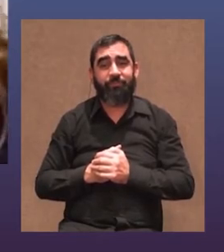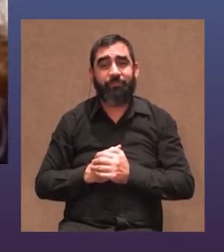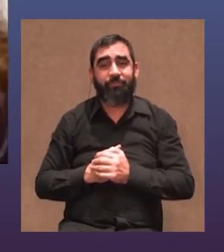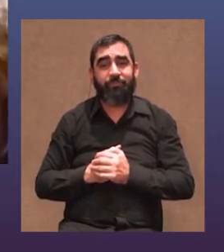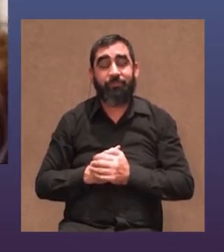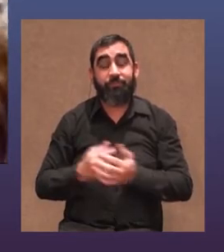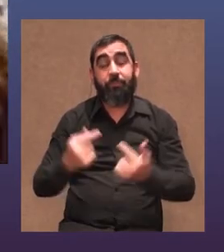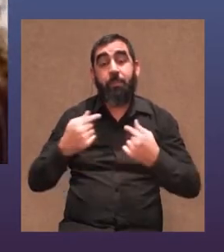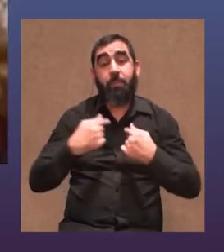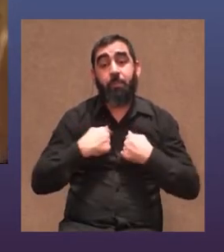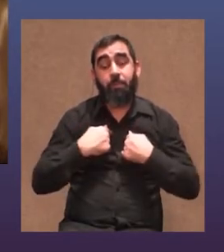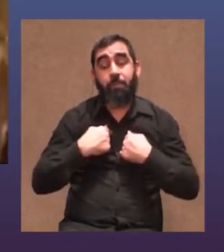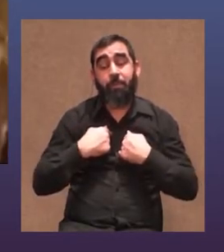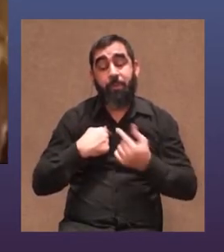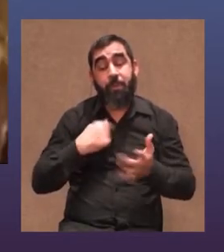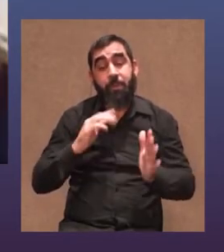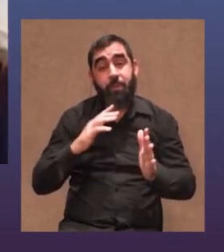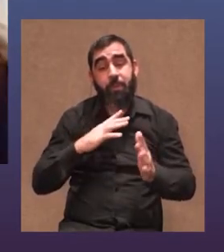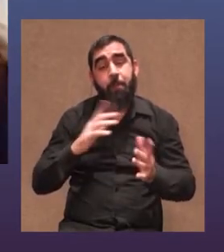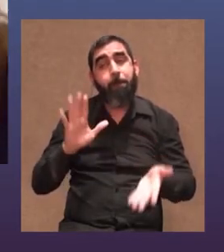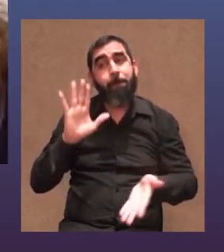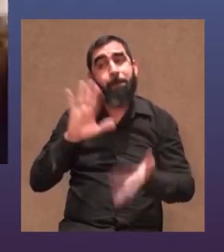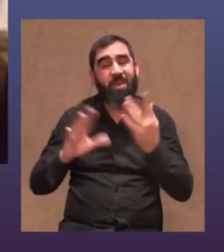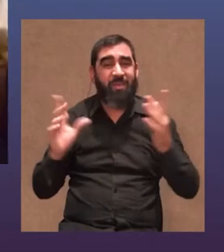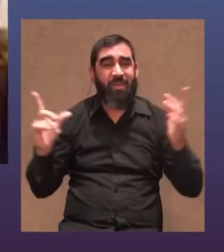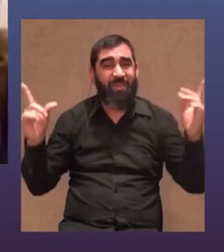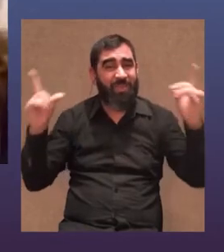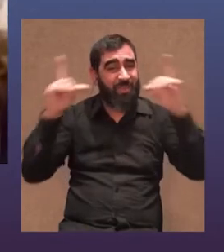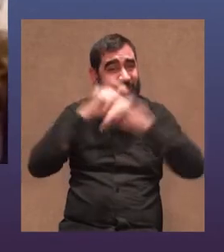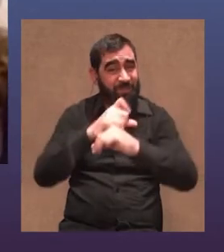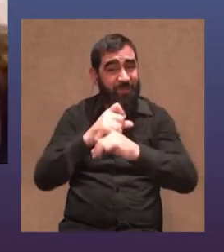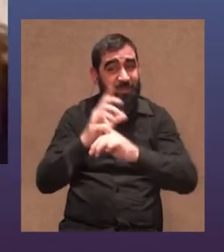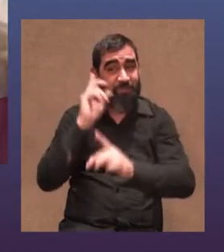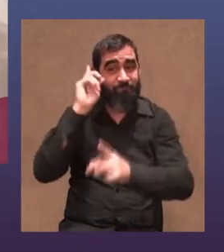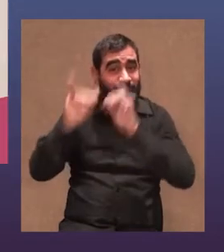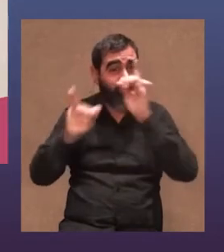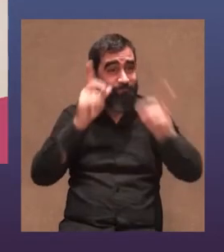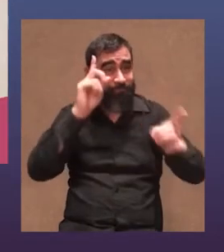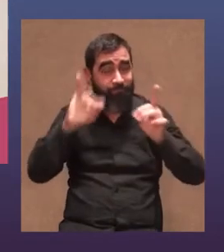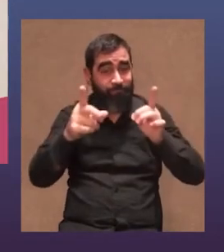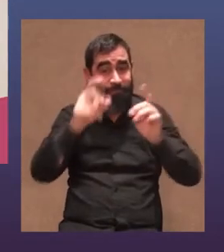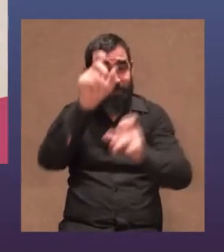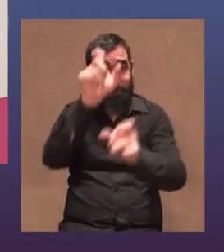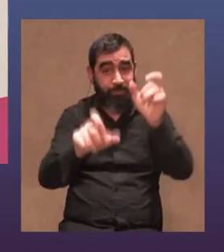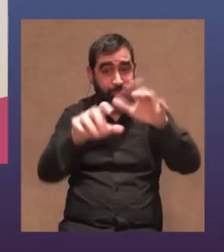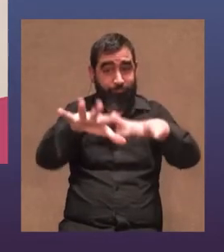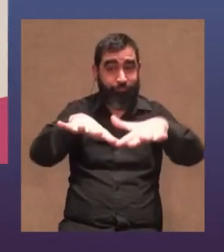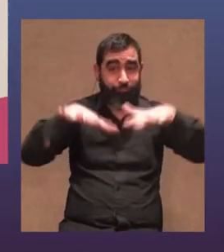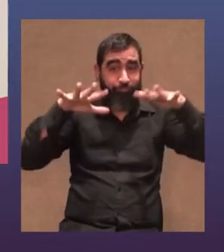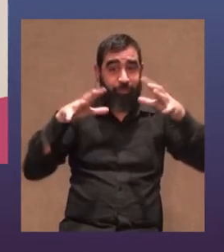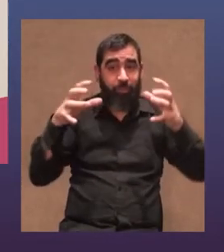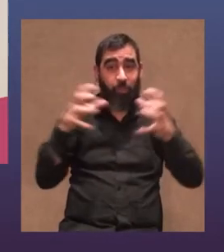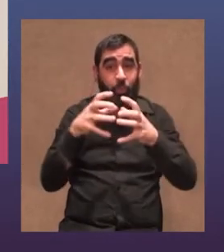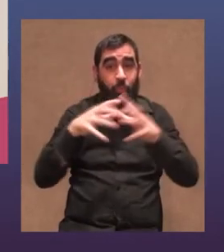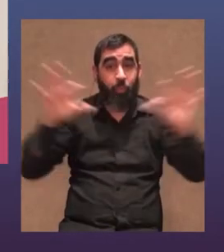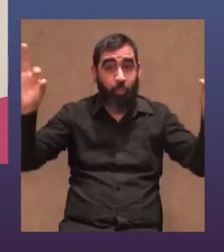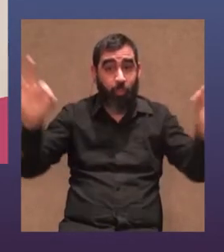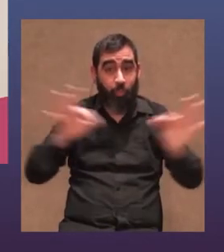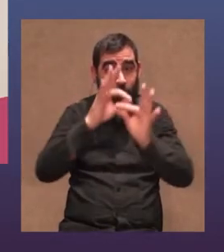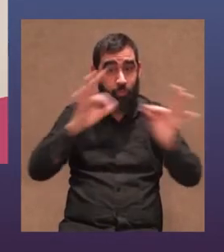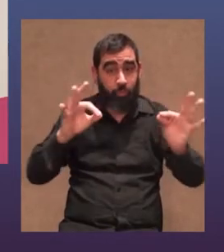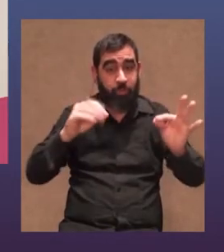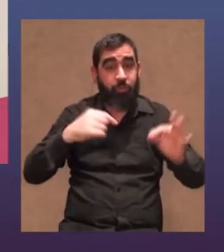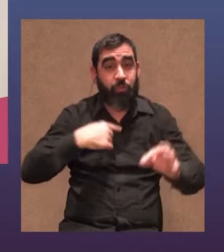No, para mí lo más difícil de dirigir una orquesta es que en